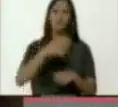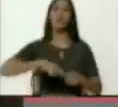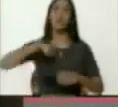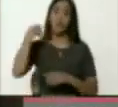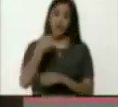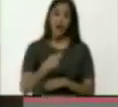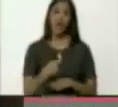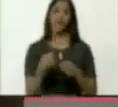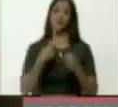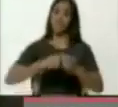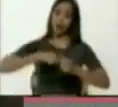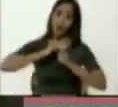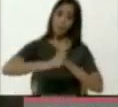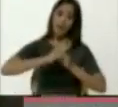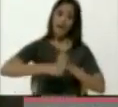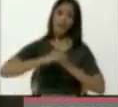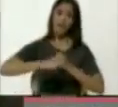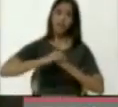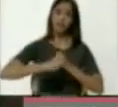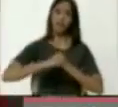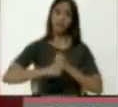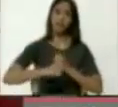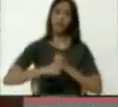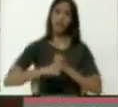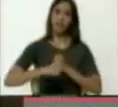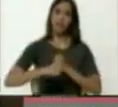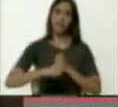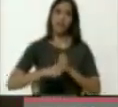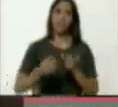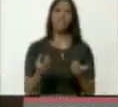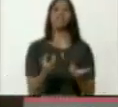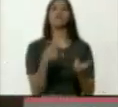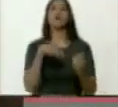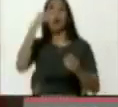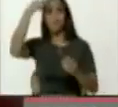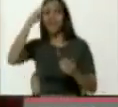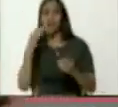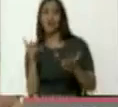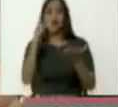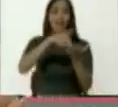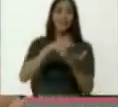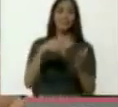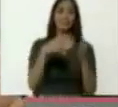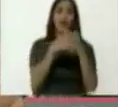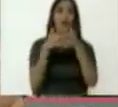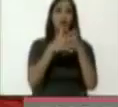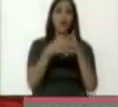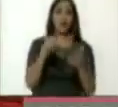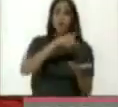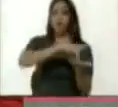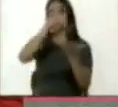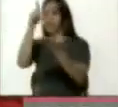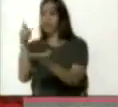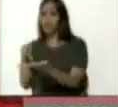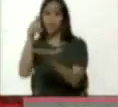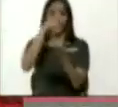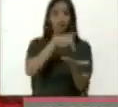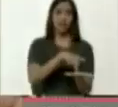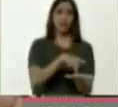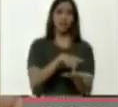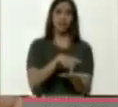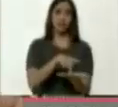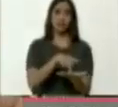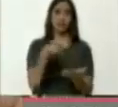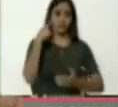y le daba la plata en efectivo. Claro. Y se llevaba la plata de México para Estados Unidos y viceversa. Además, tiene una investigación abierta por eso. Para que ustedes